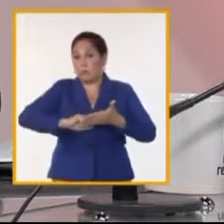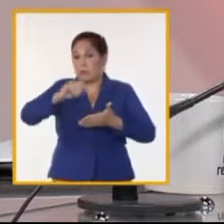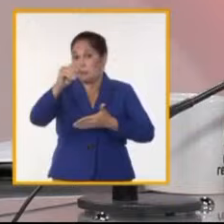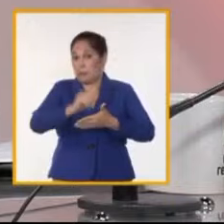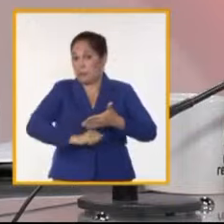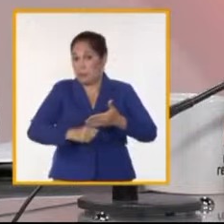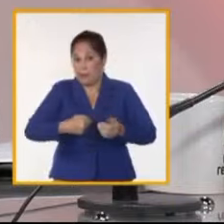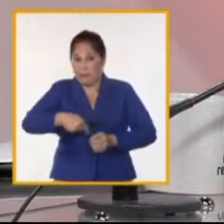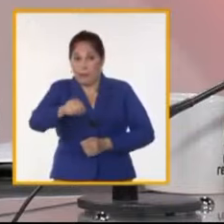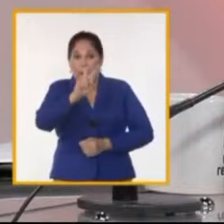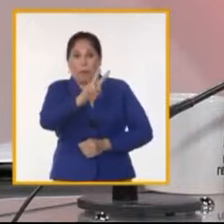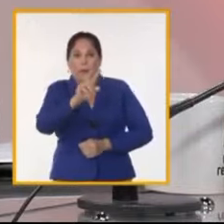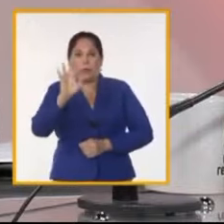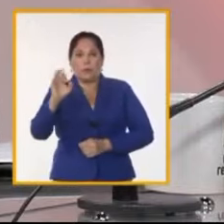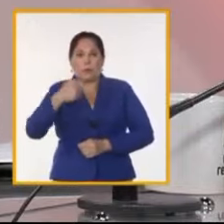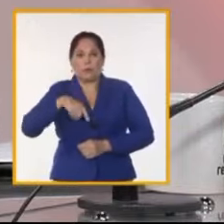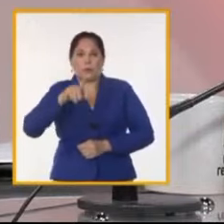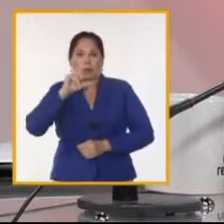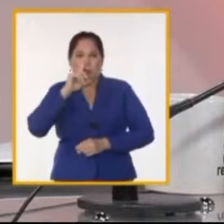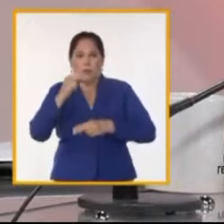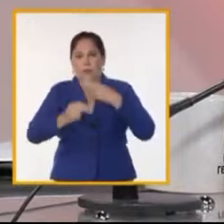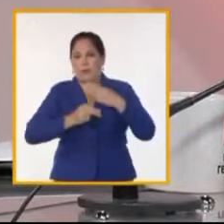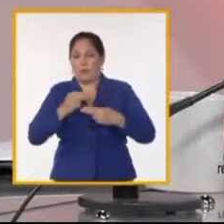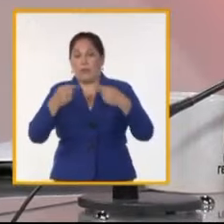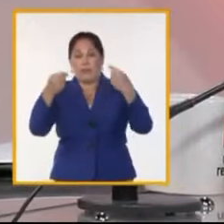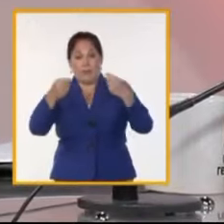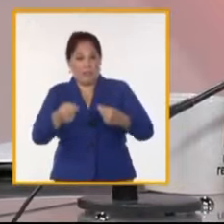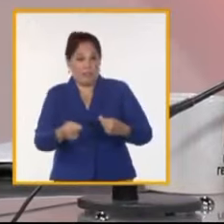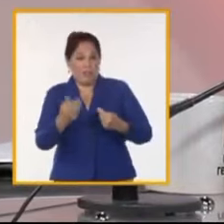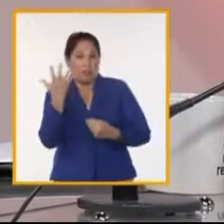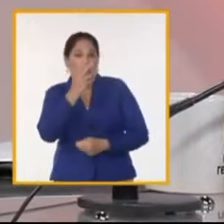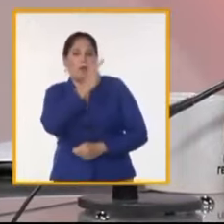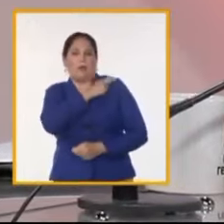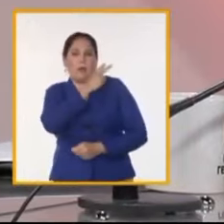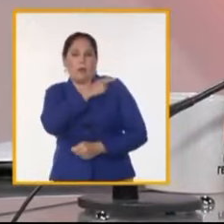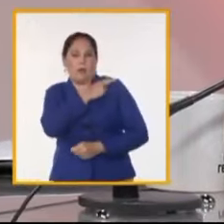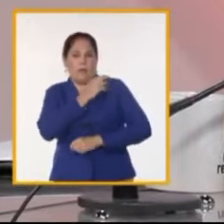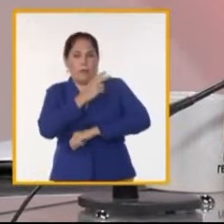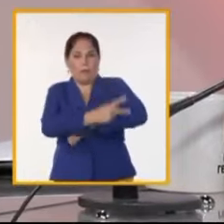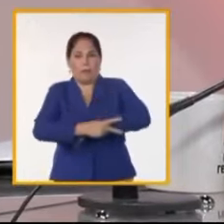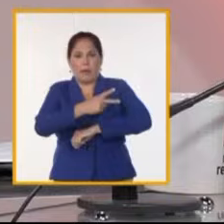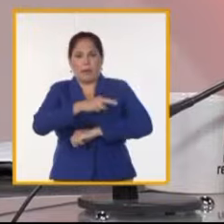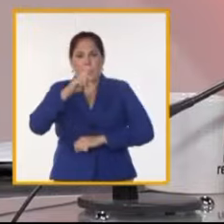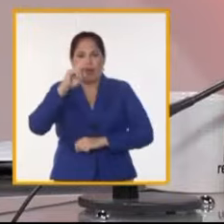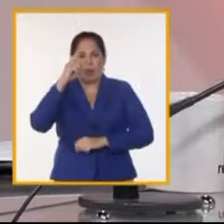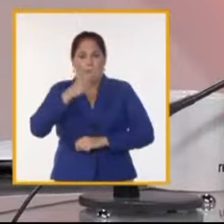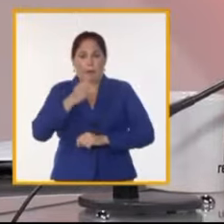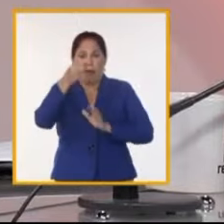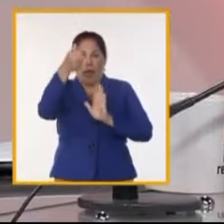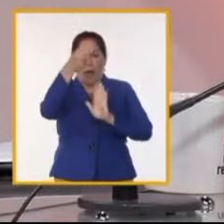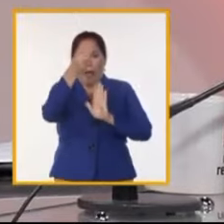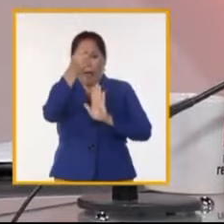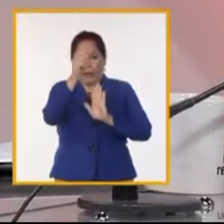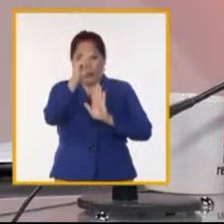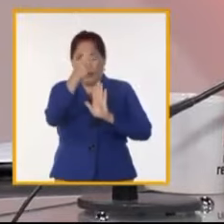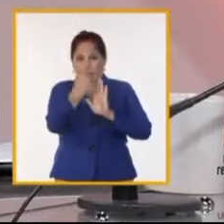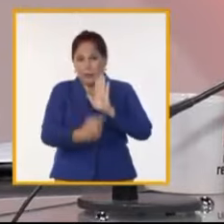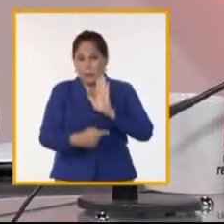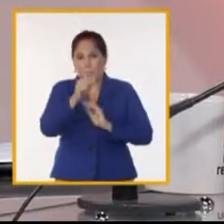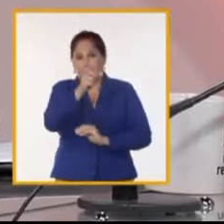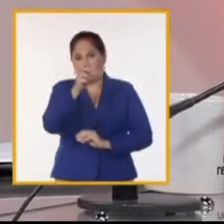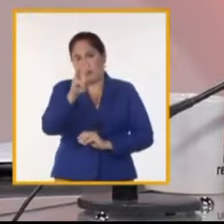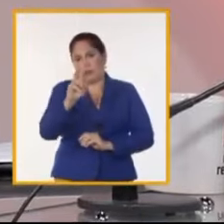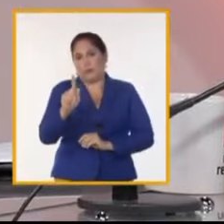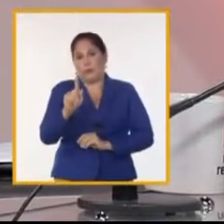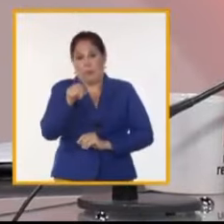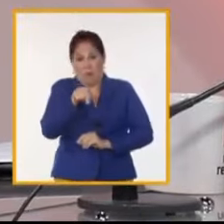celebren el 28 de junio esta decisión la tomaron las autoridades iraníes amparados en el artículo 131 de la Constitución de ese país